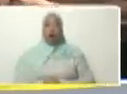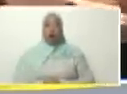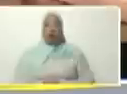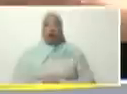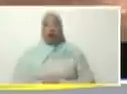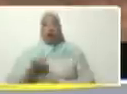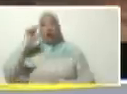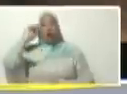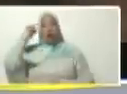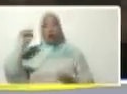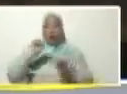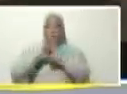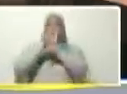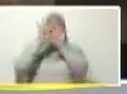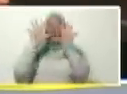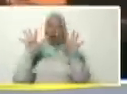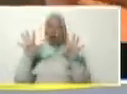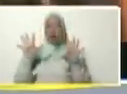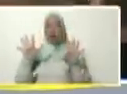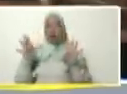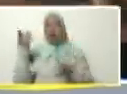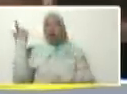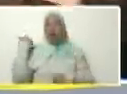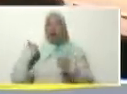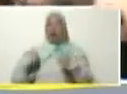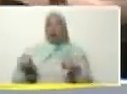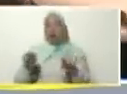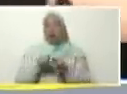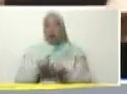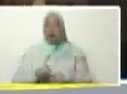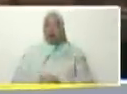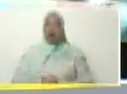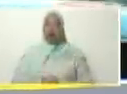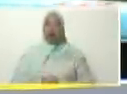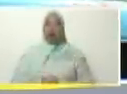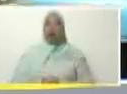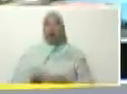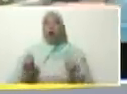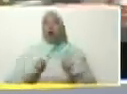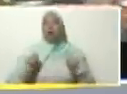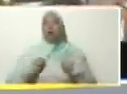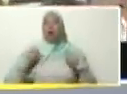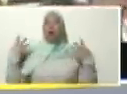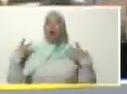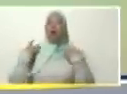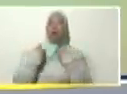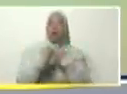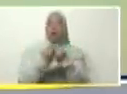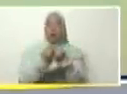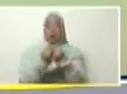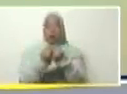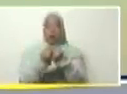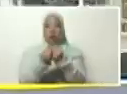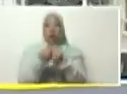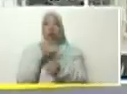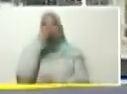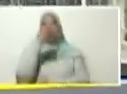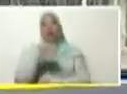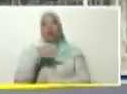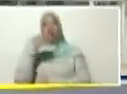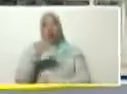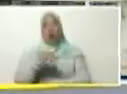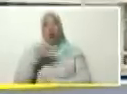Lo recuerdo clarito como que hubiera sido ayer. Ahí lo vivimos junto a él, siempre junto a